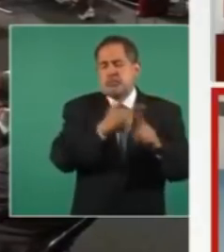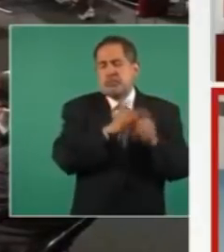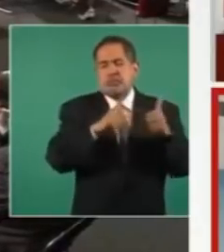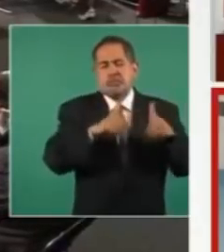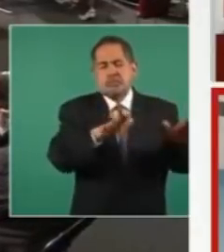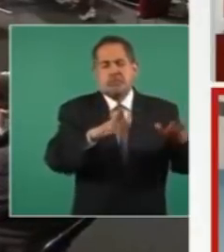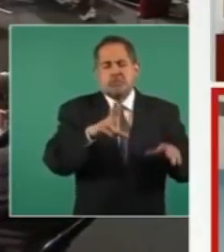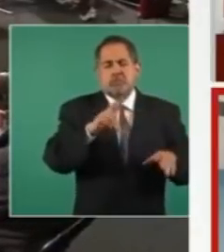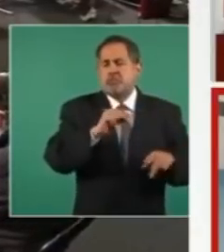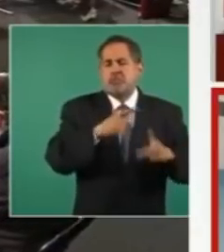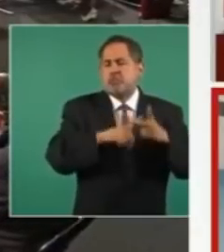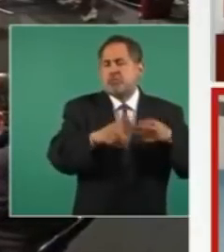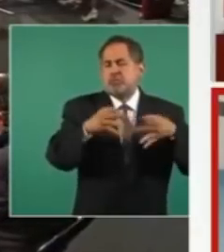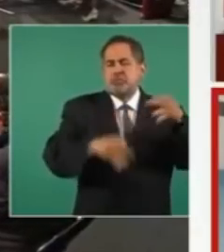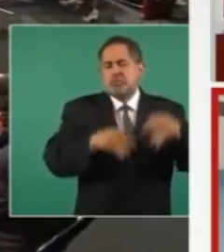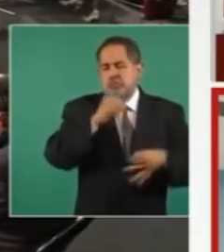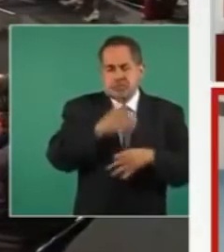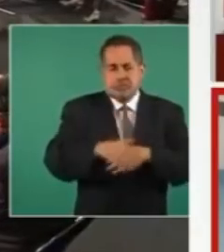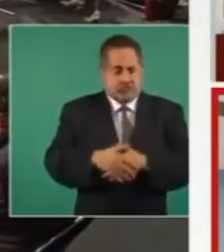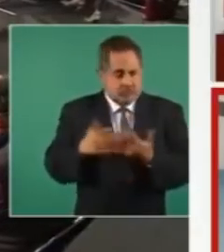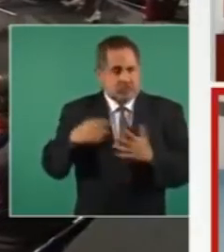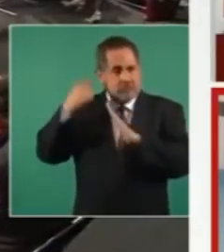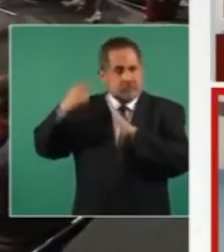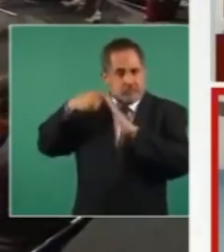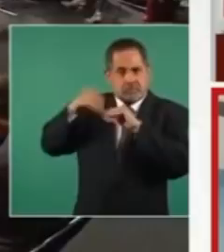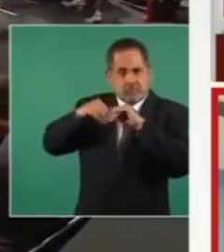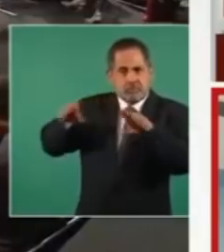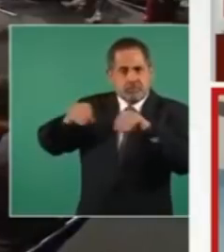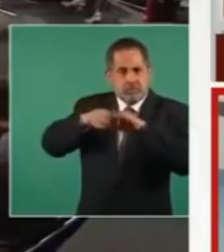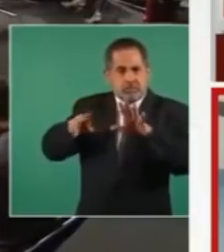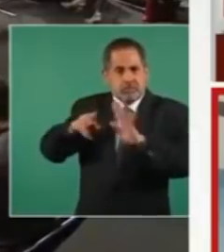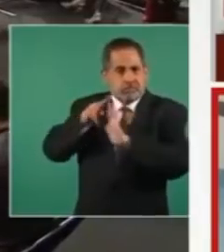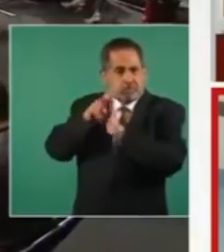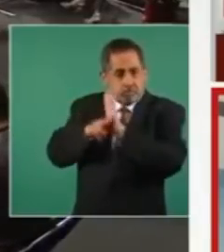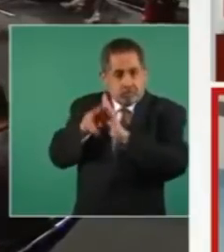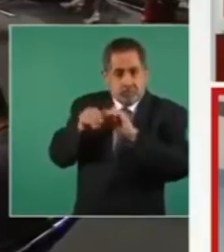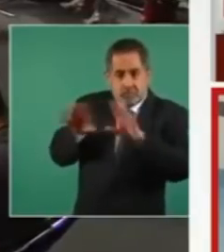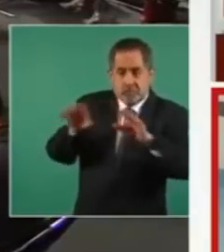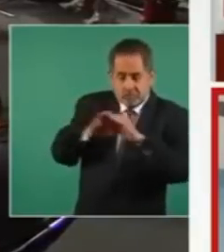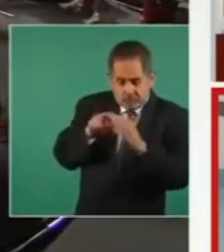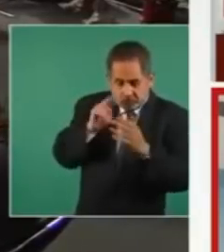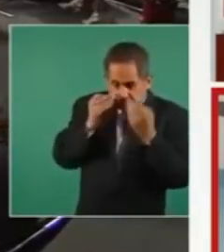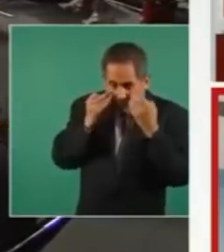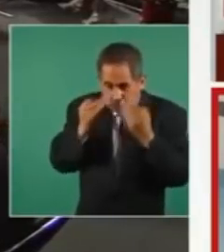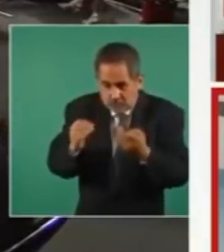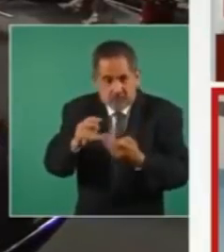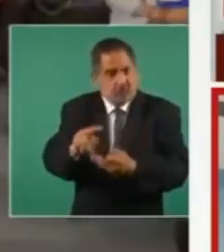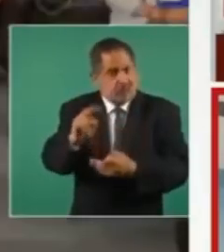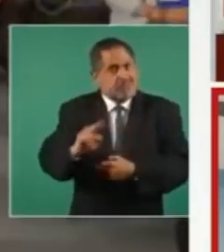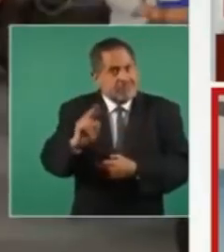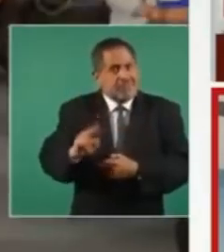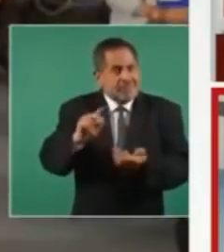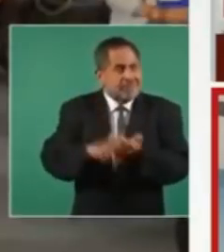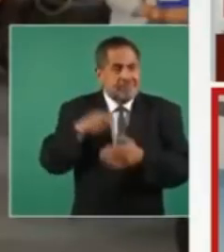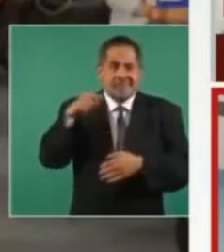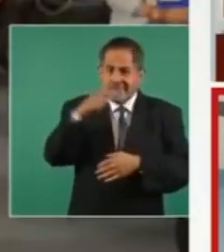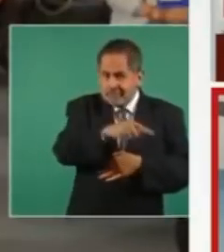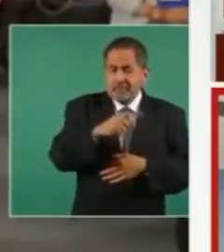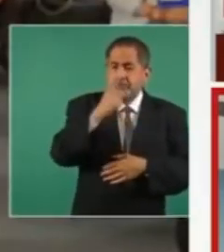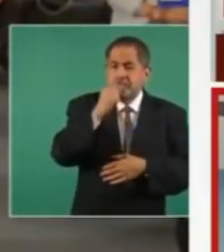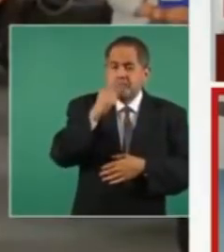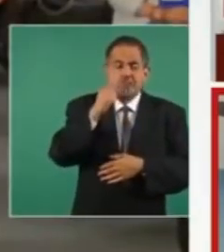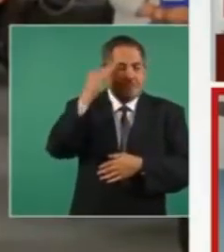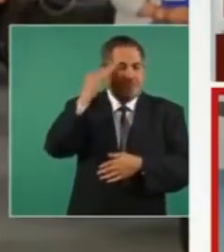digo por eso el tema de los videos, porque han salido evidencias respecto a que la Policía Municipal de Mérida,